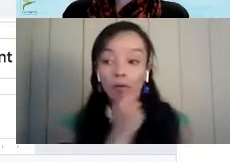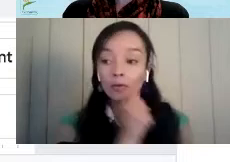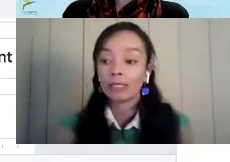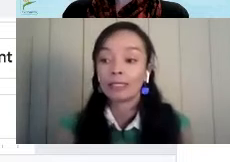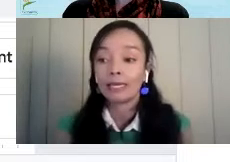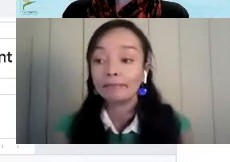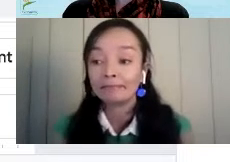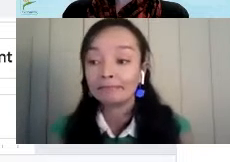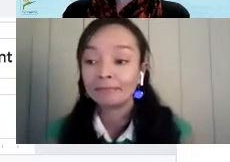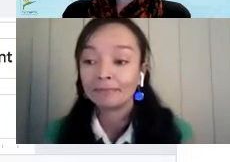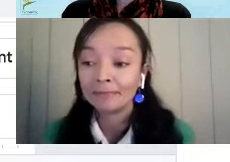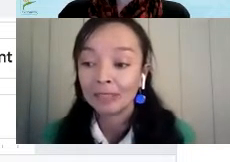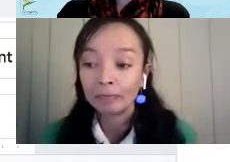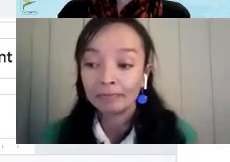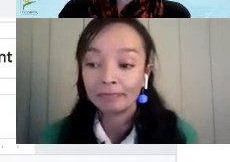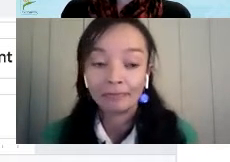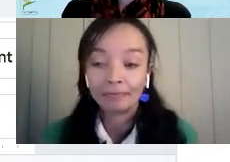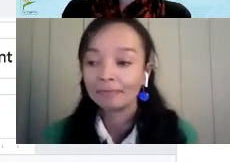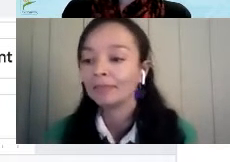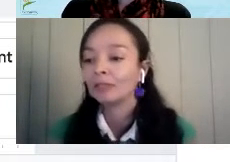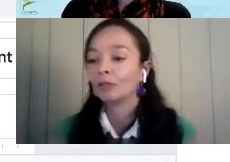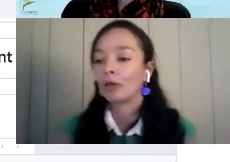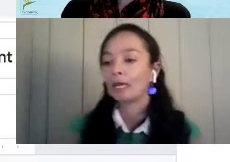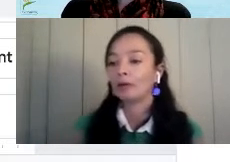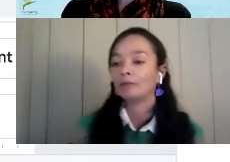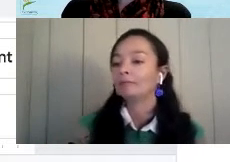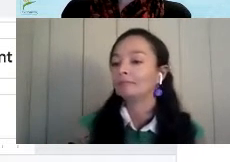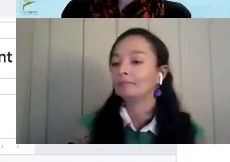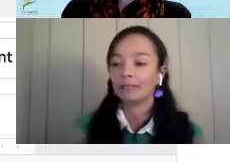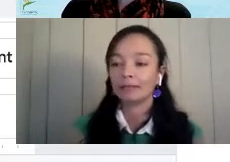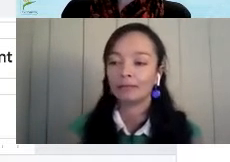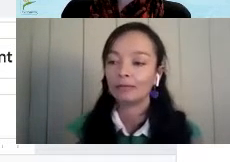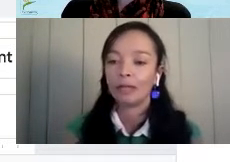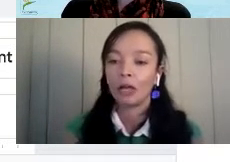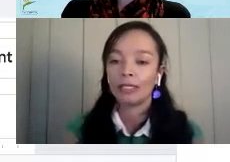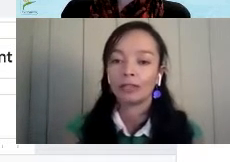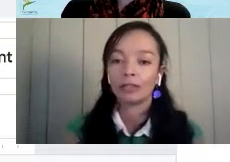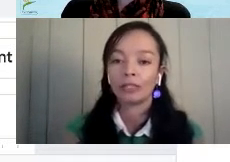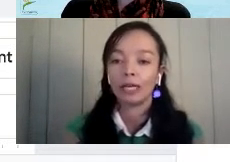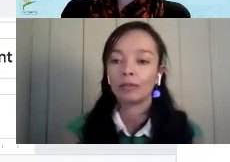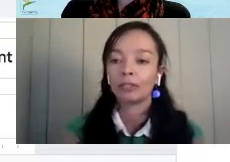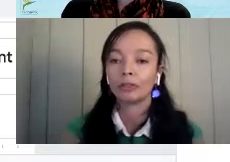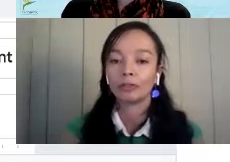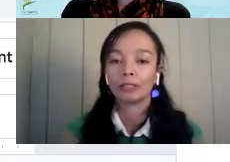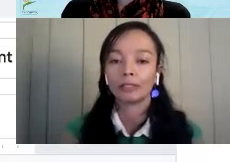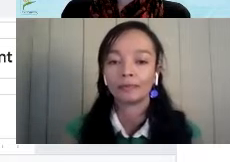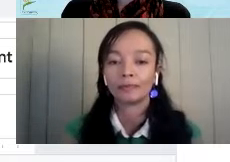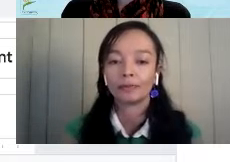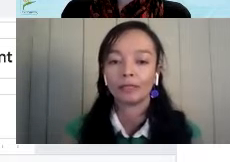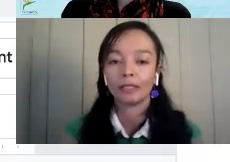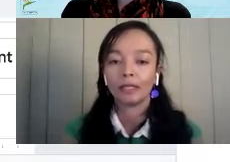¿Preguntas hasta ahí? ¿No? ¿Todavía no? Listo. Sigamos entonces.